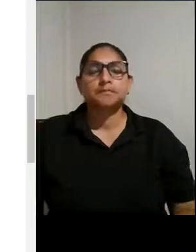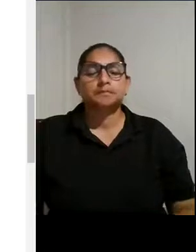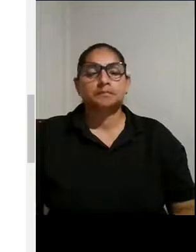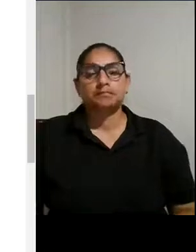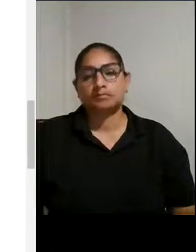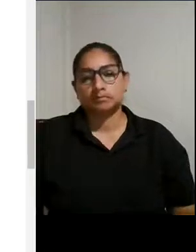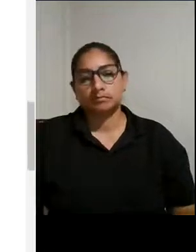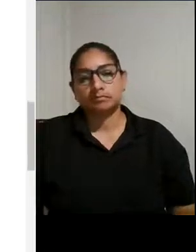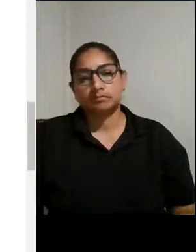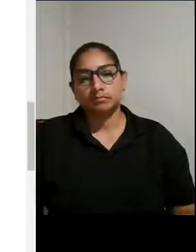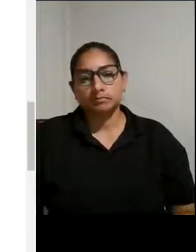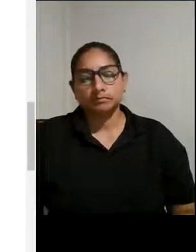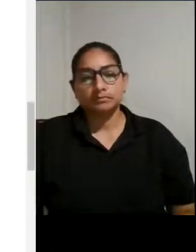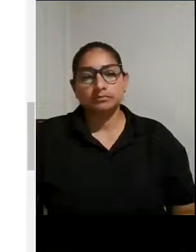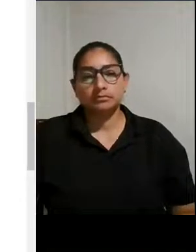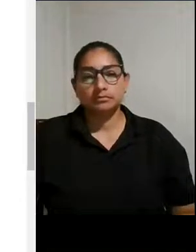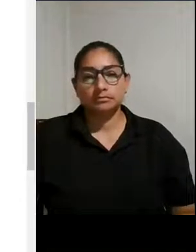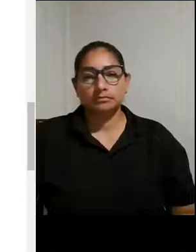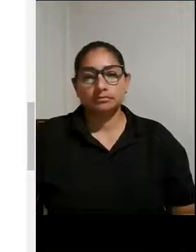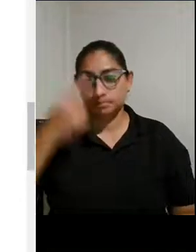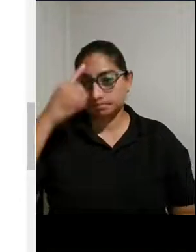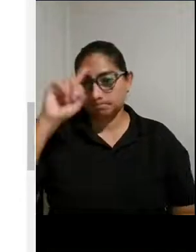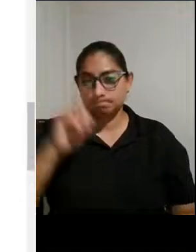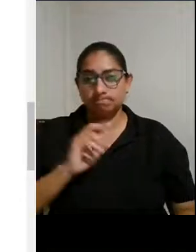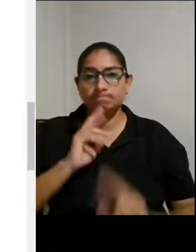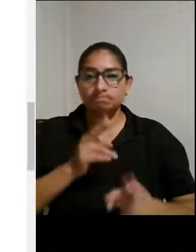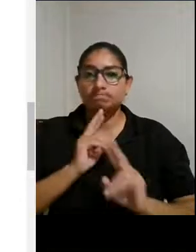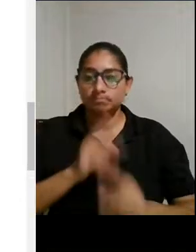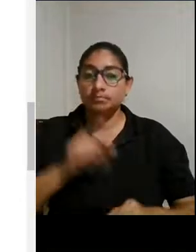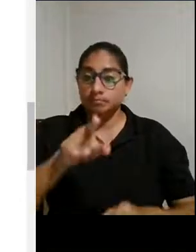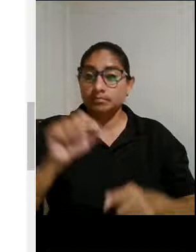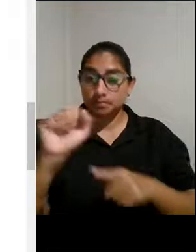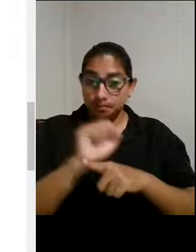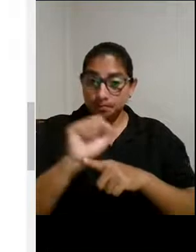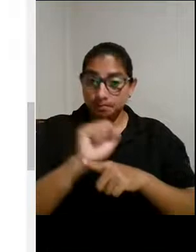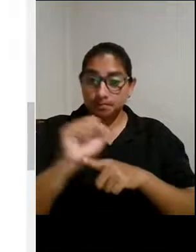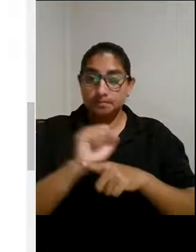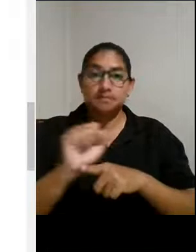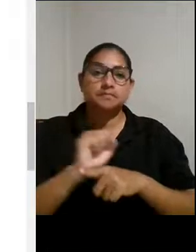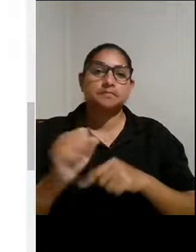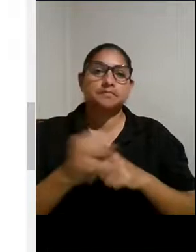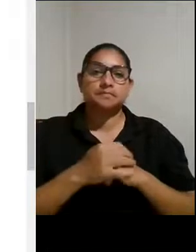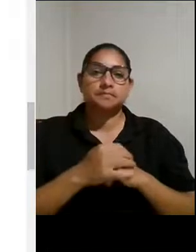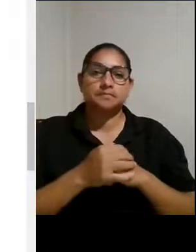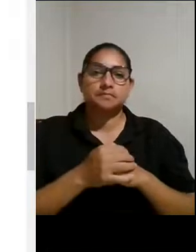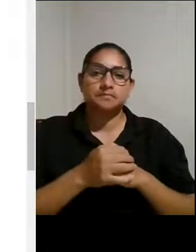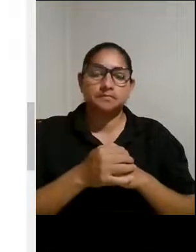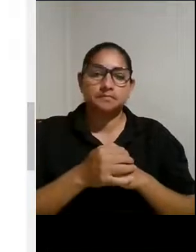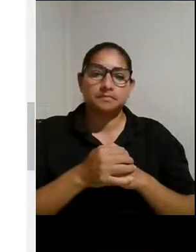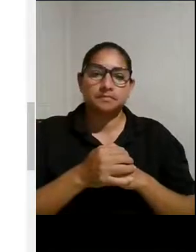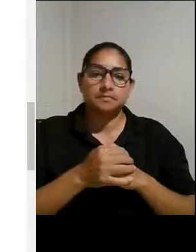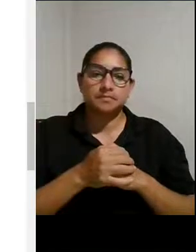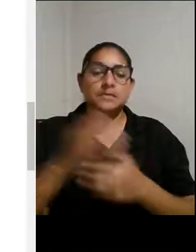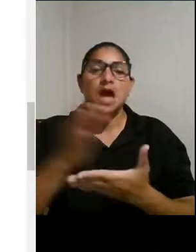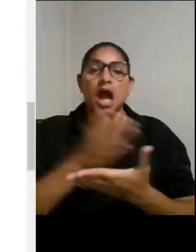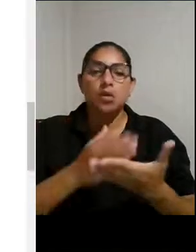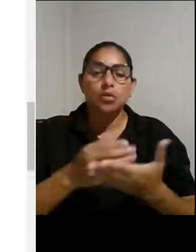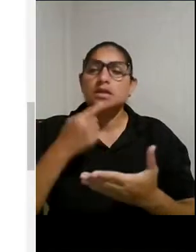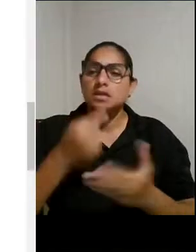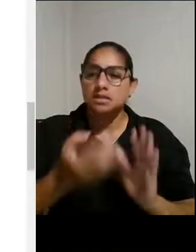Entonces, para resolver este tipo de ejercicios, donde ustedes les dicen que hay